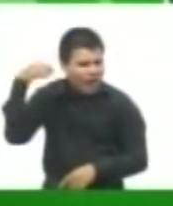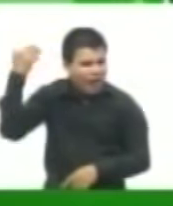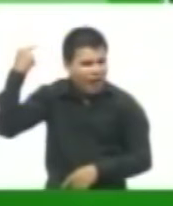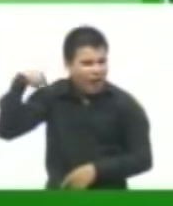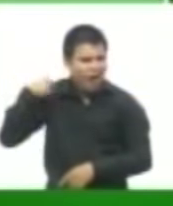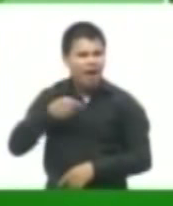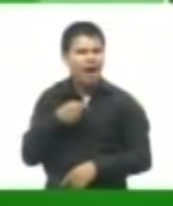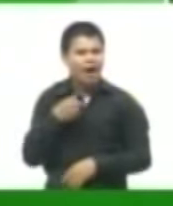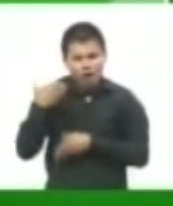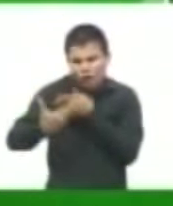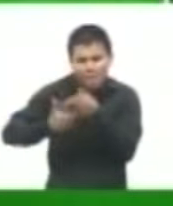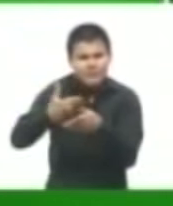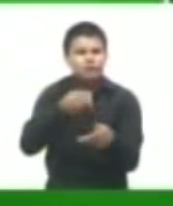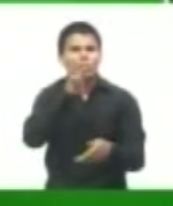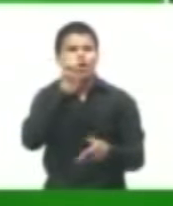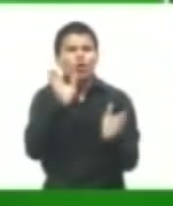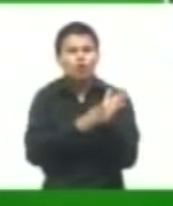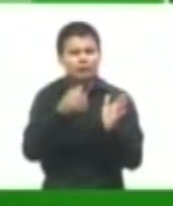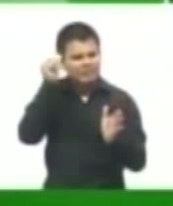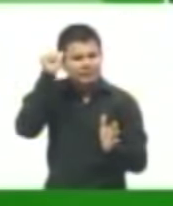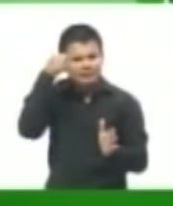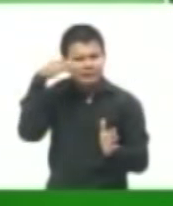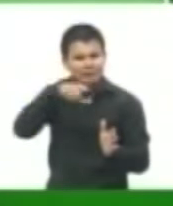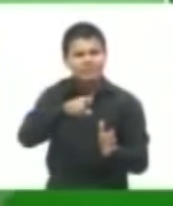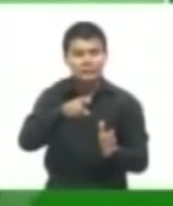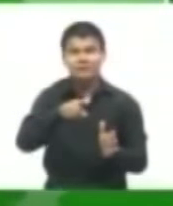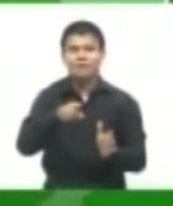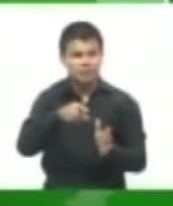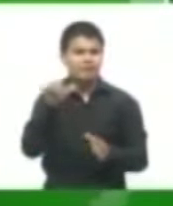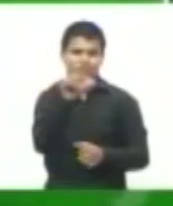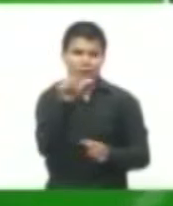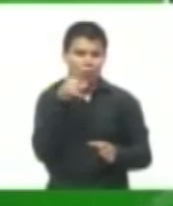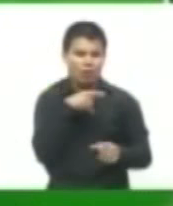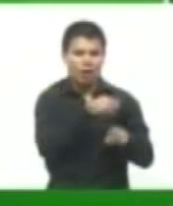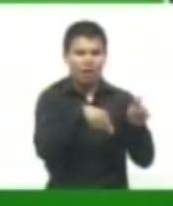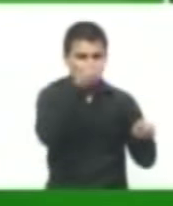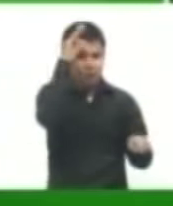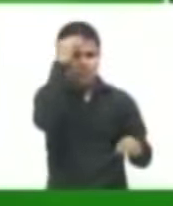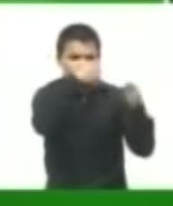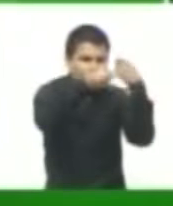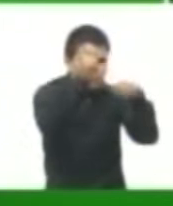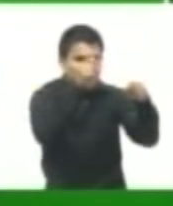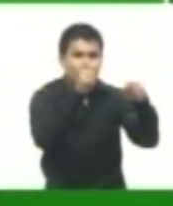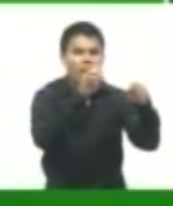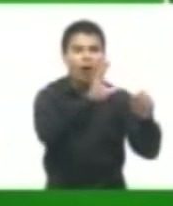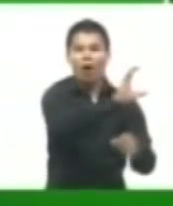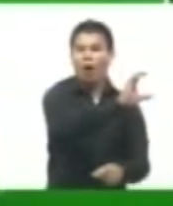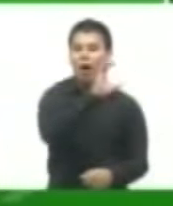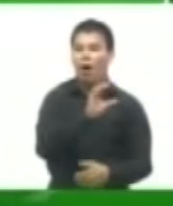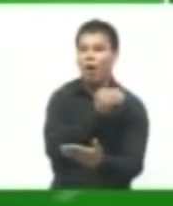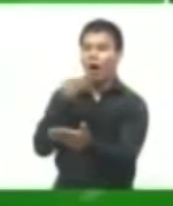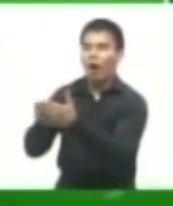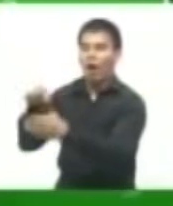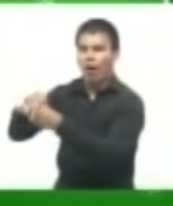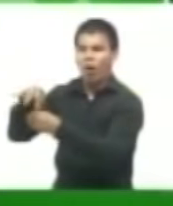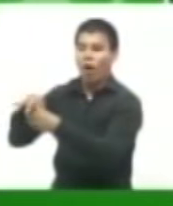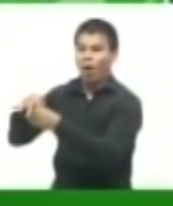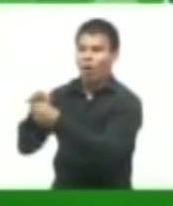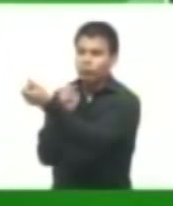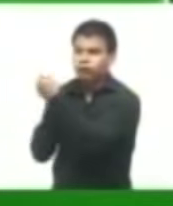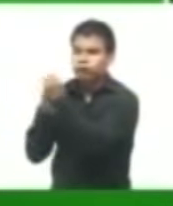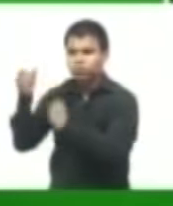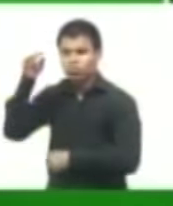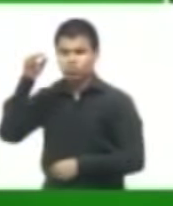seguramente lo más probable es que esas acusaciones son ciertas, porque los colombianos sabemos los niveles